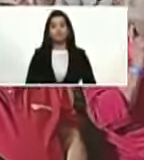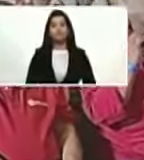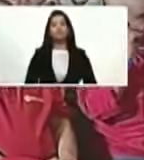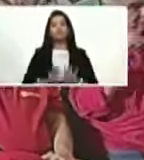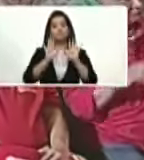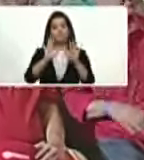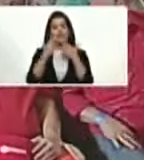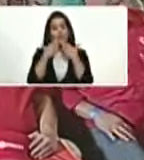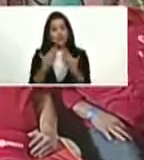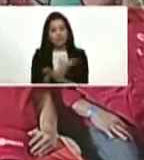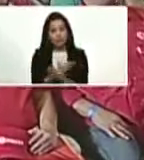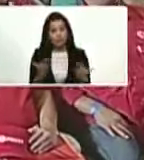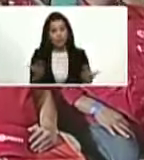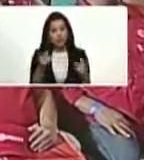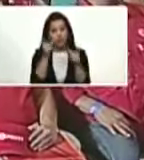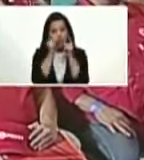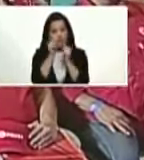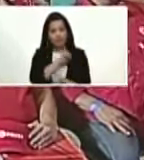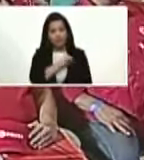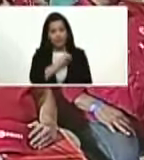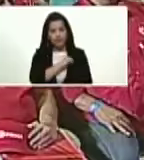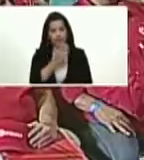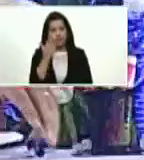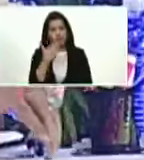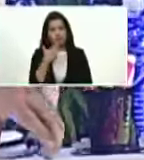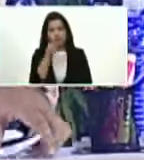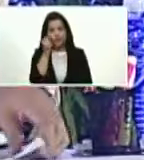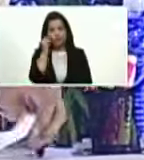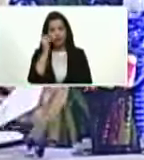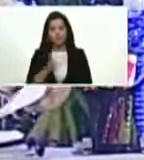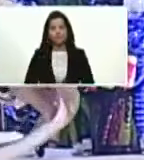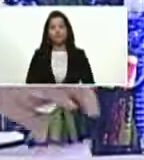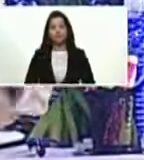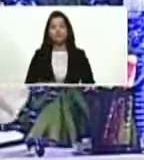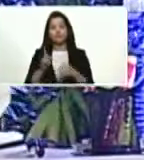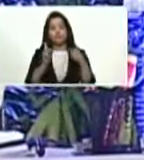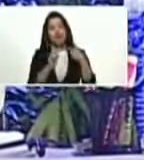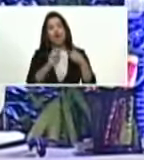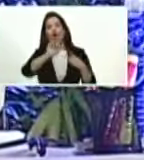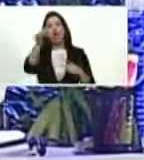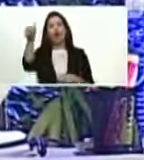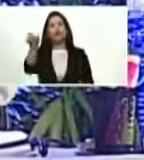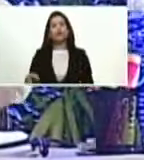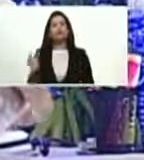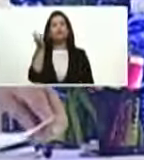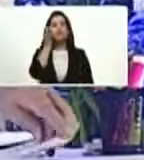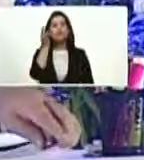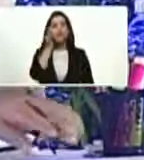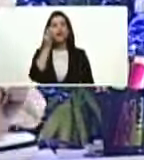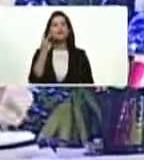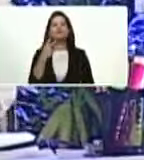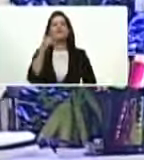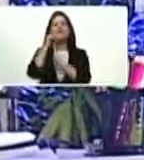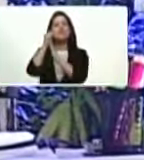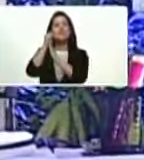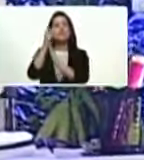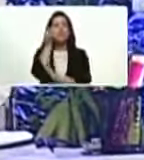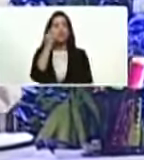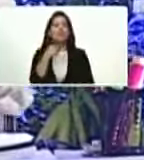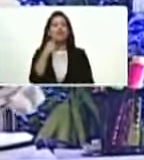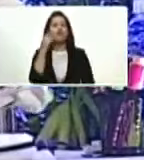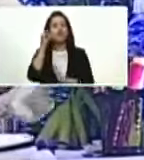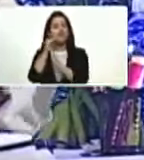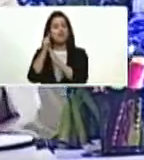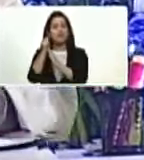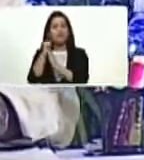Bueno, gracias, camarada y hermano. Vamos a darle la palabra a otra vocera. Vamos a dársela a una mujer, una